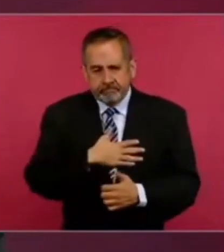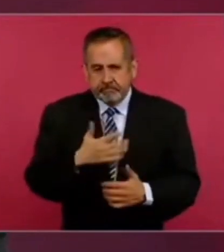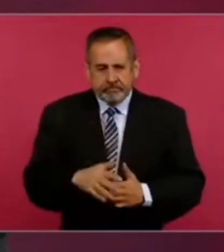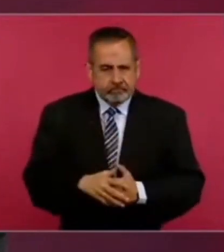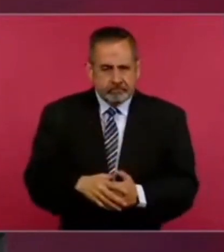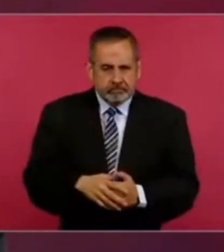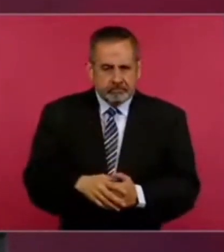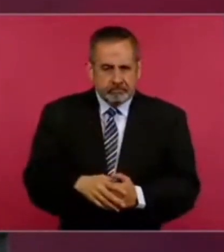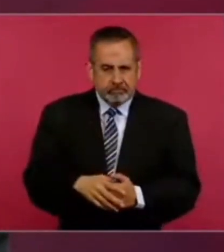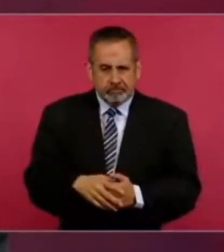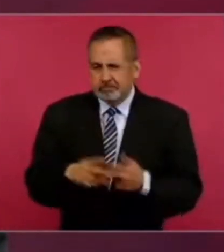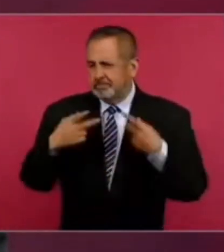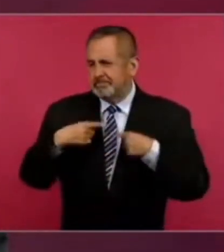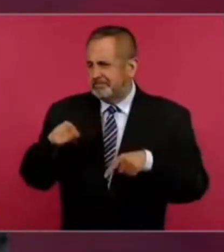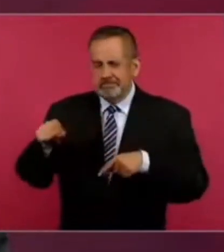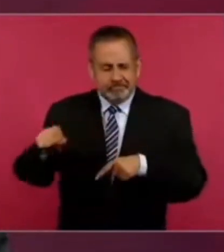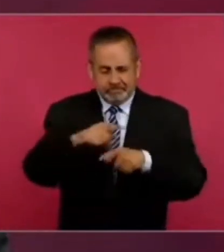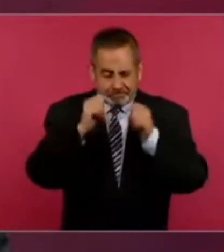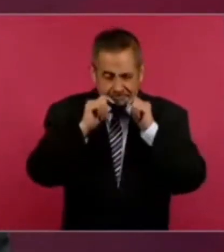sea